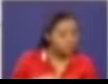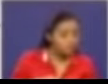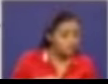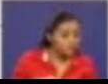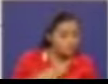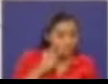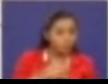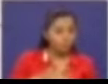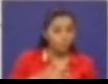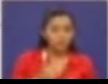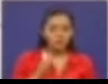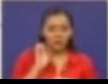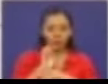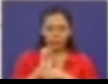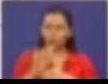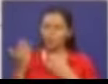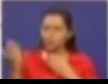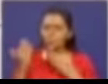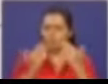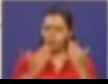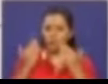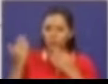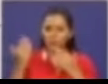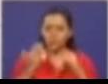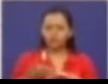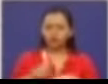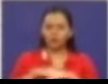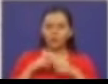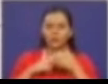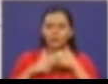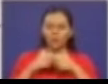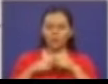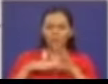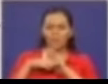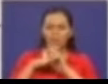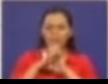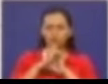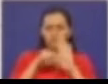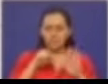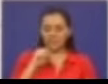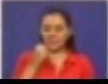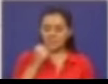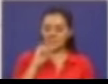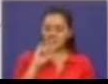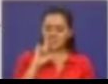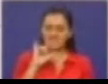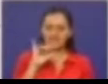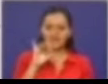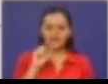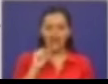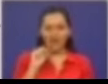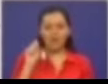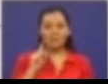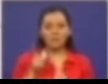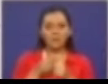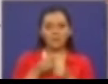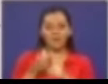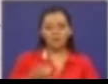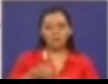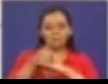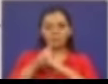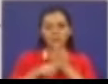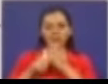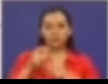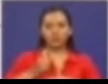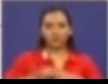Europea. Tenemos gran simpatía, cercanía con Syriza y con el ministro primer ministro Alexis Tsipras de Grecia,